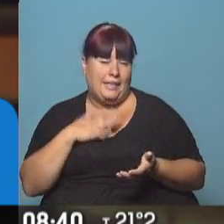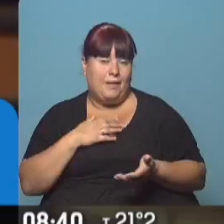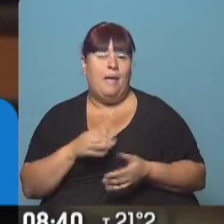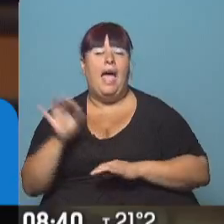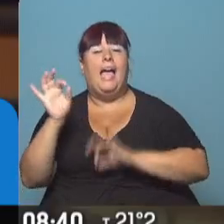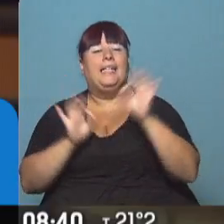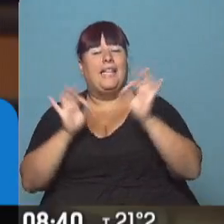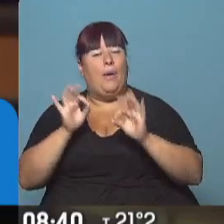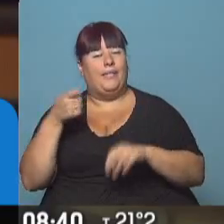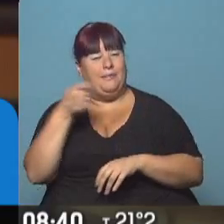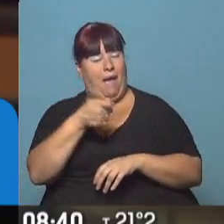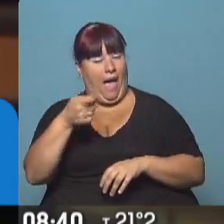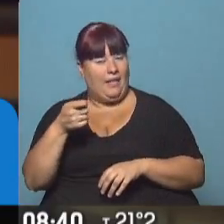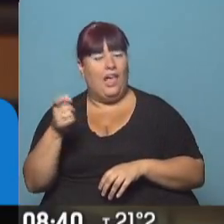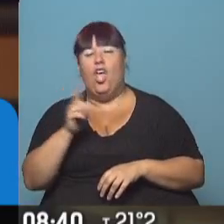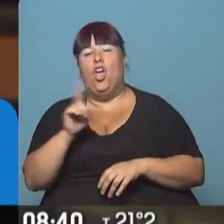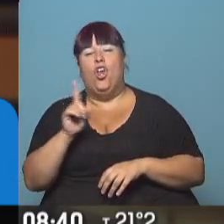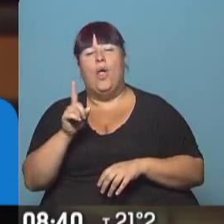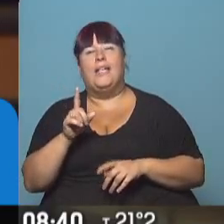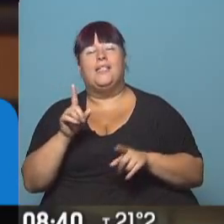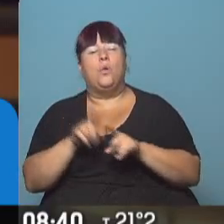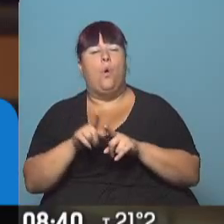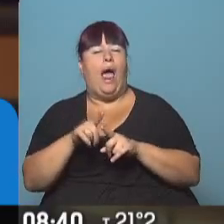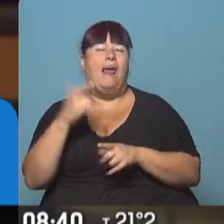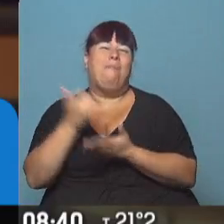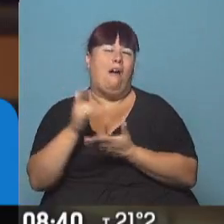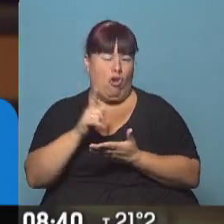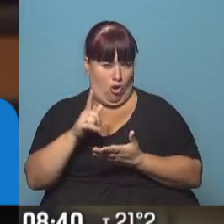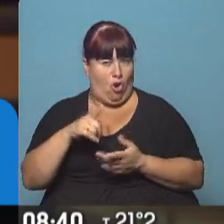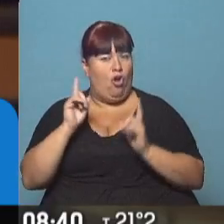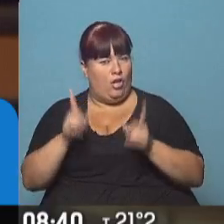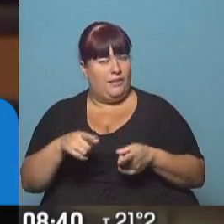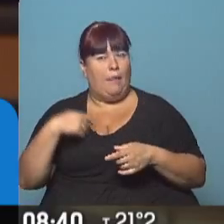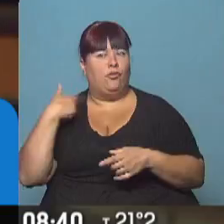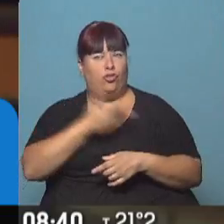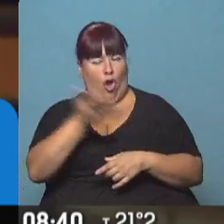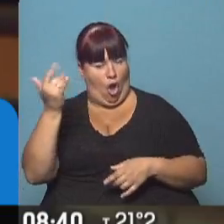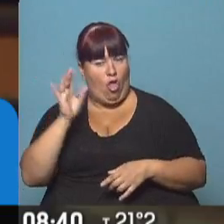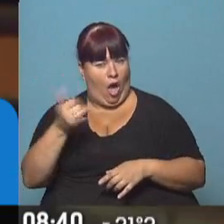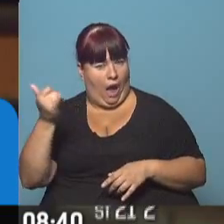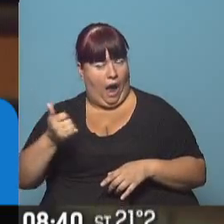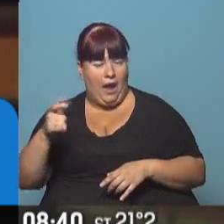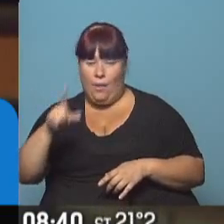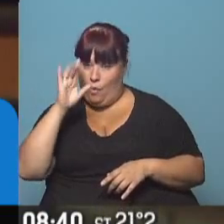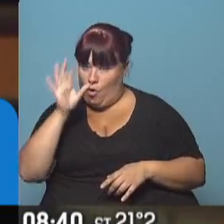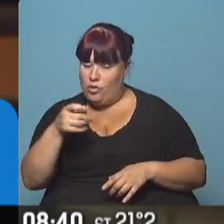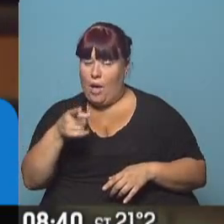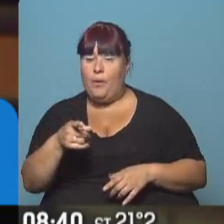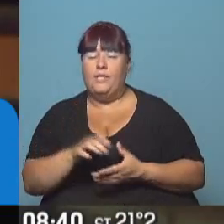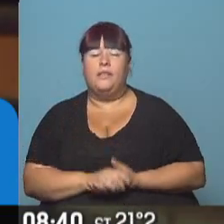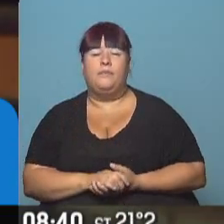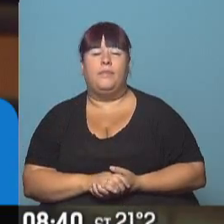el travesticidio no es un fenómeno aislado, es un fenómeno también social. Ten en cuenta que